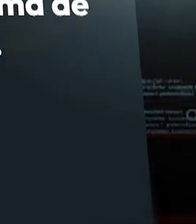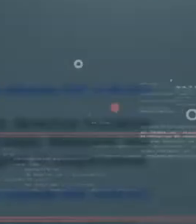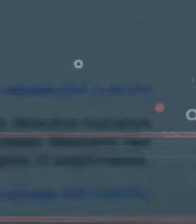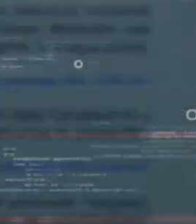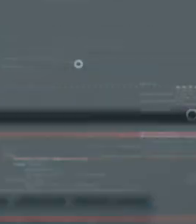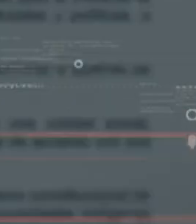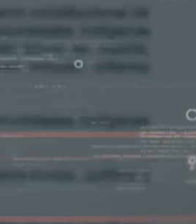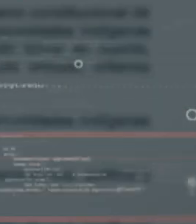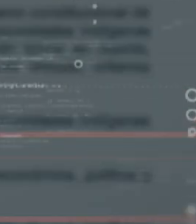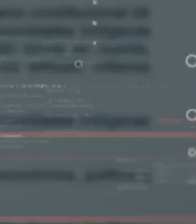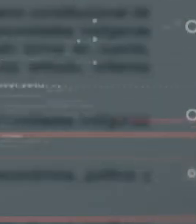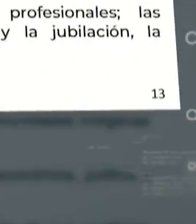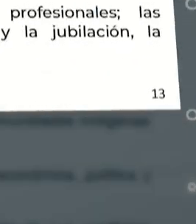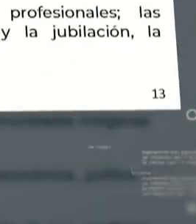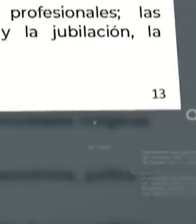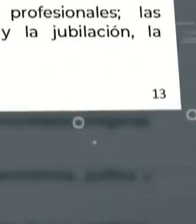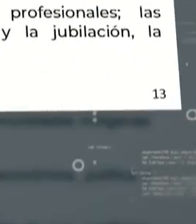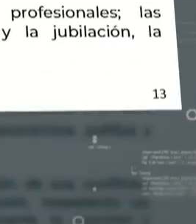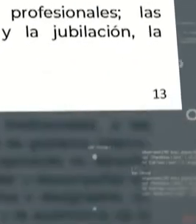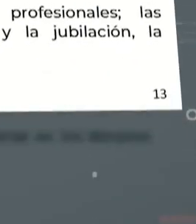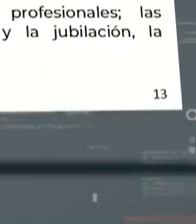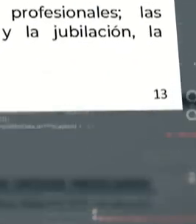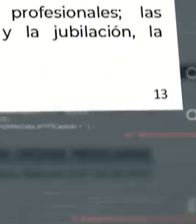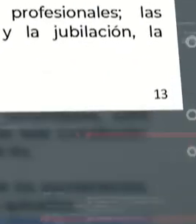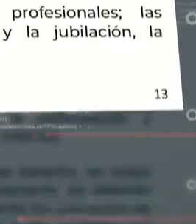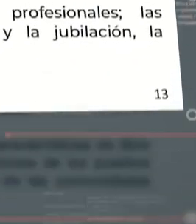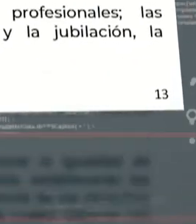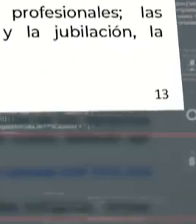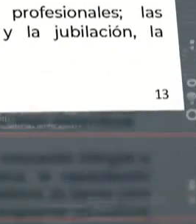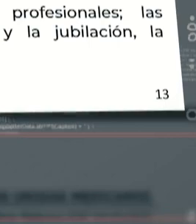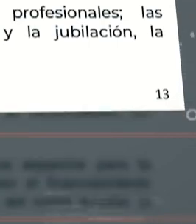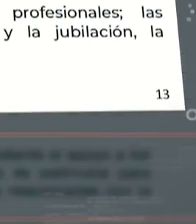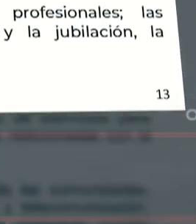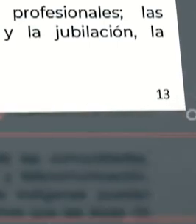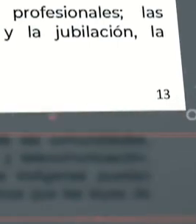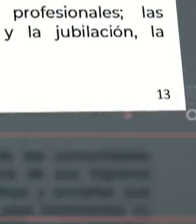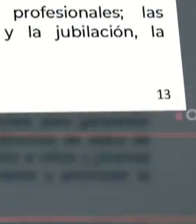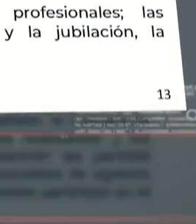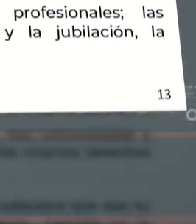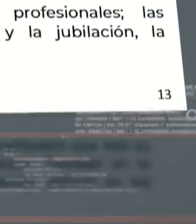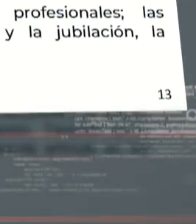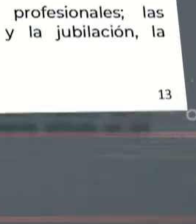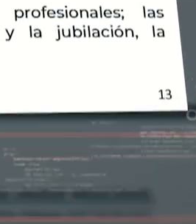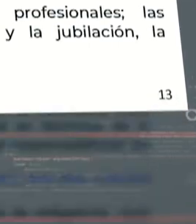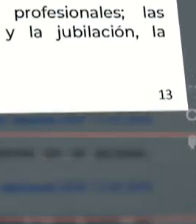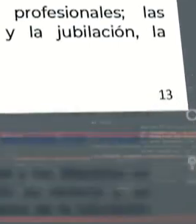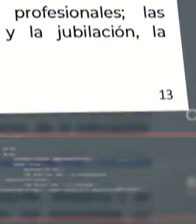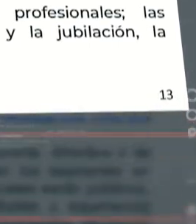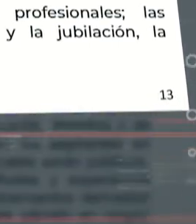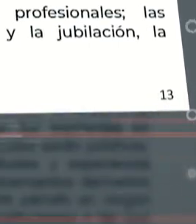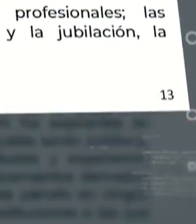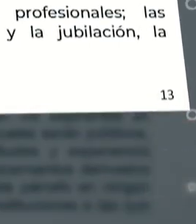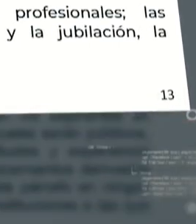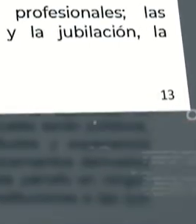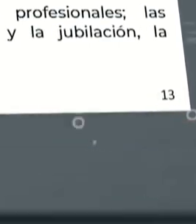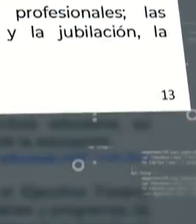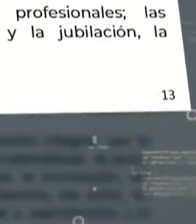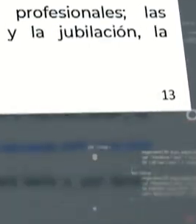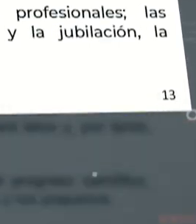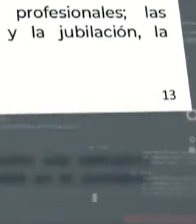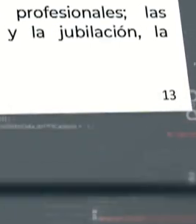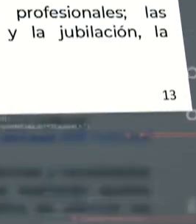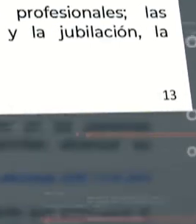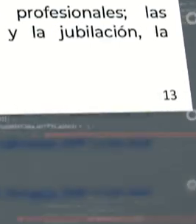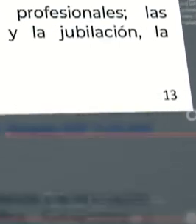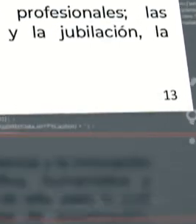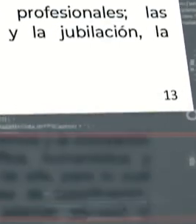derecho contemplado en el artículo 123 de la Constitución Política de los Estados Unidos Mexicanos, junto con otras